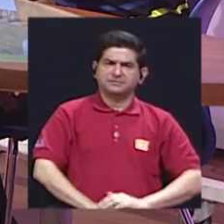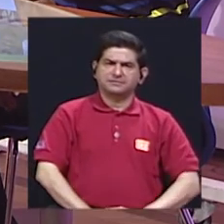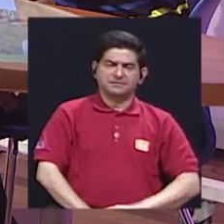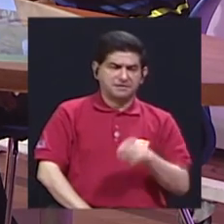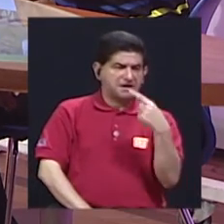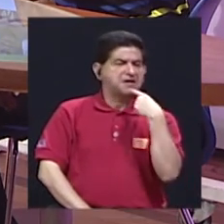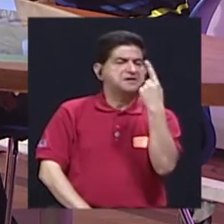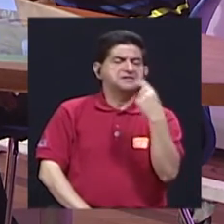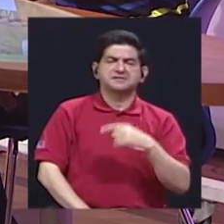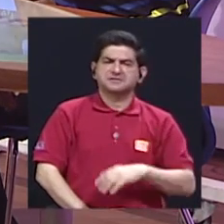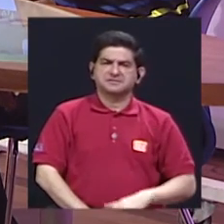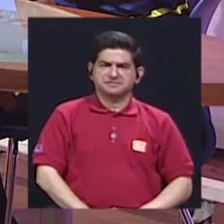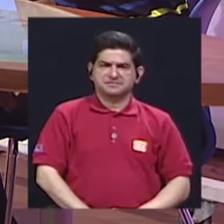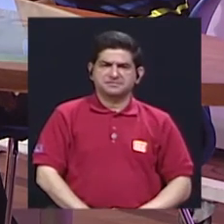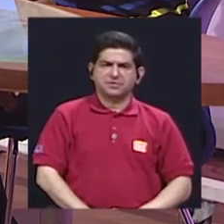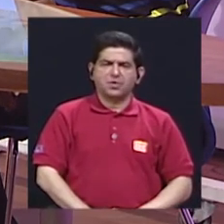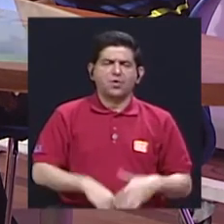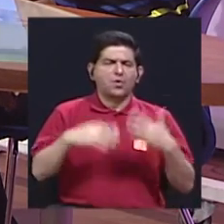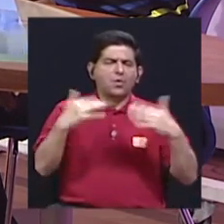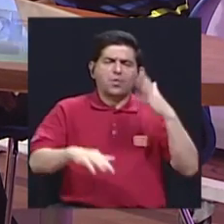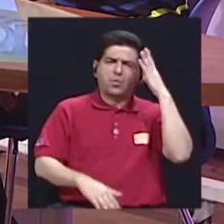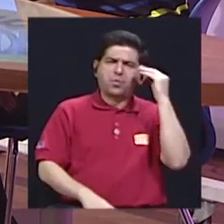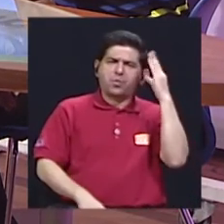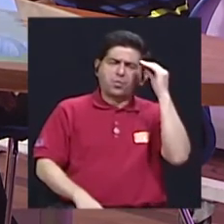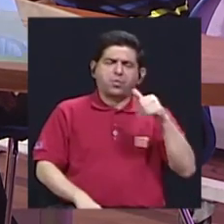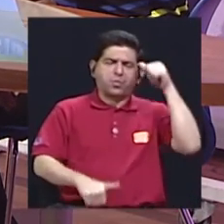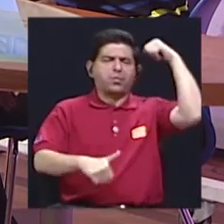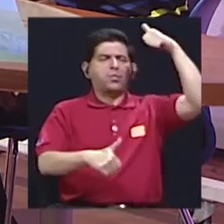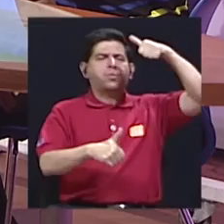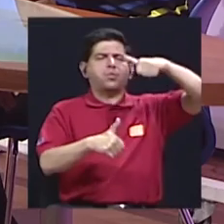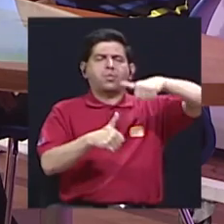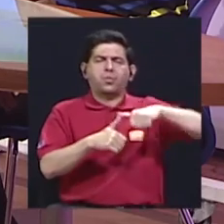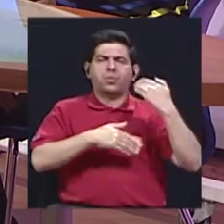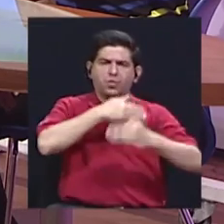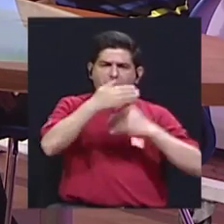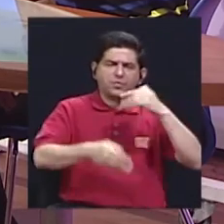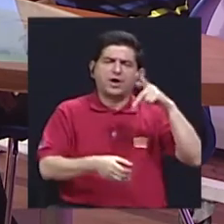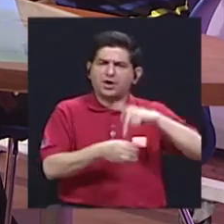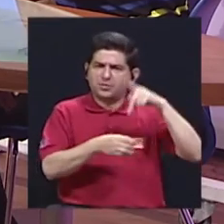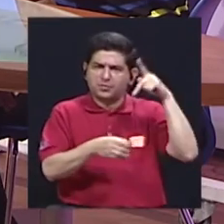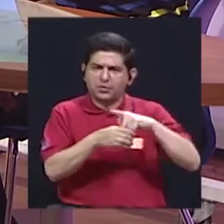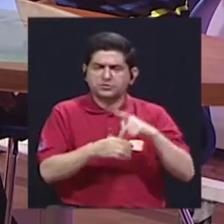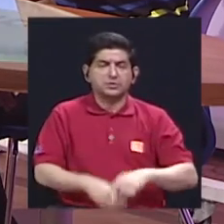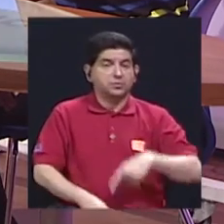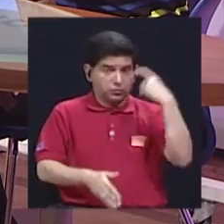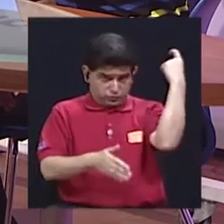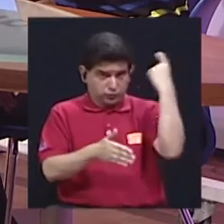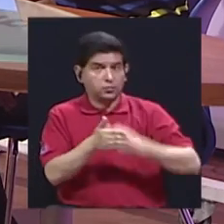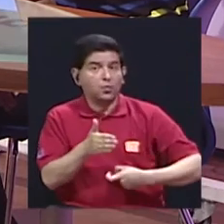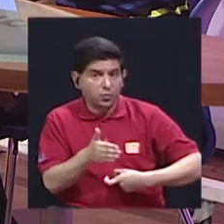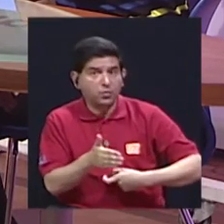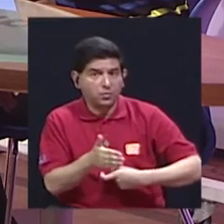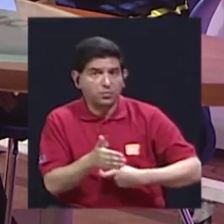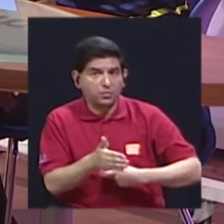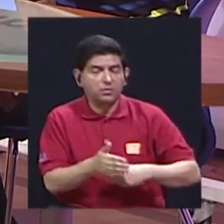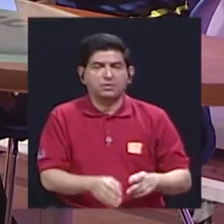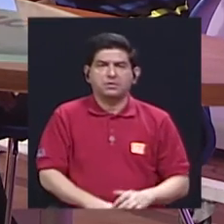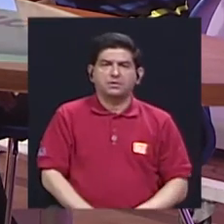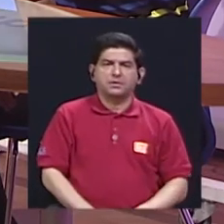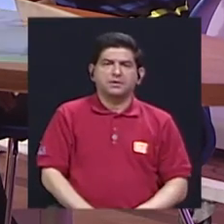ellas dicen qué experiencia más memorable tengo el proceso de participación que fue muy duro porque